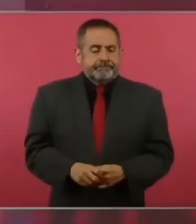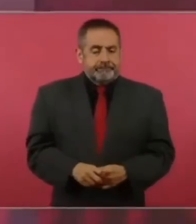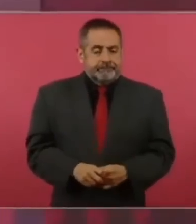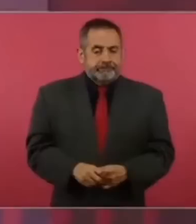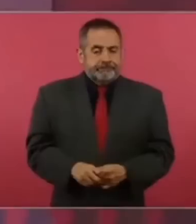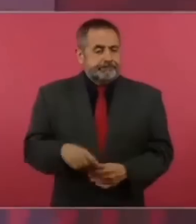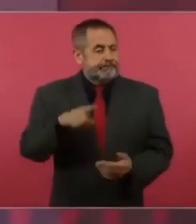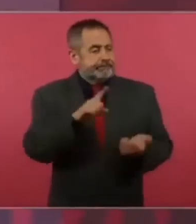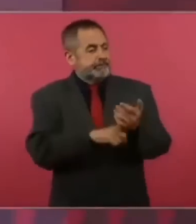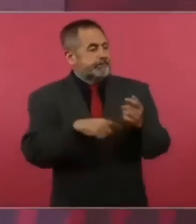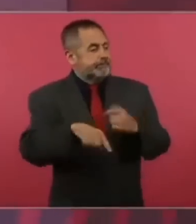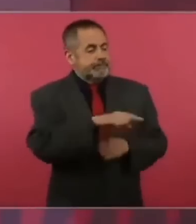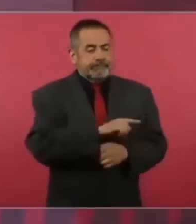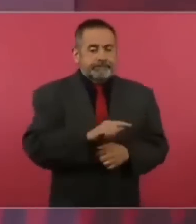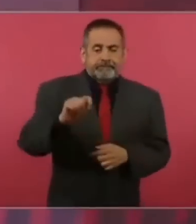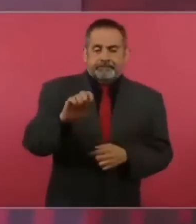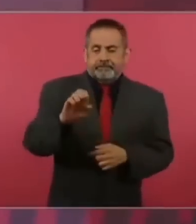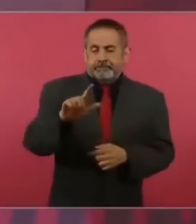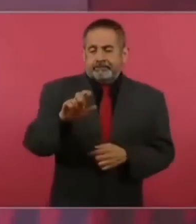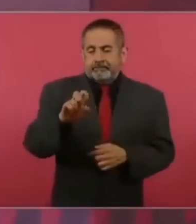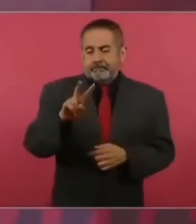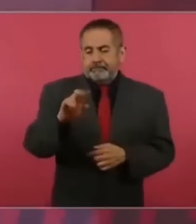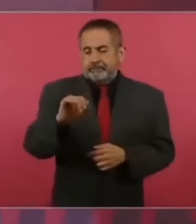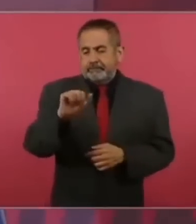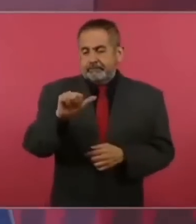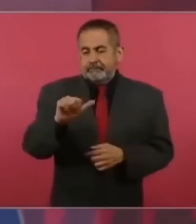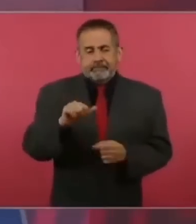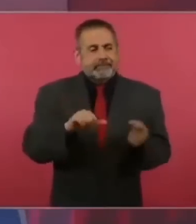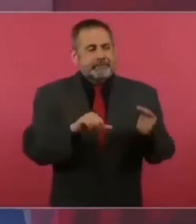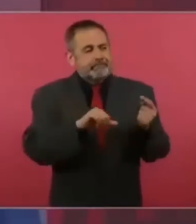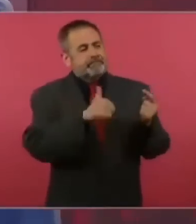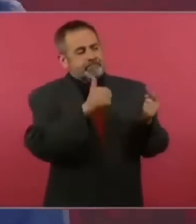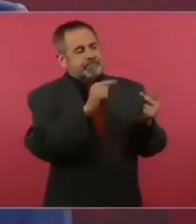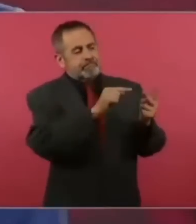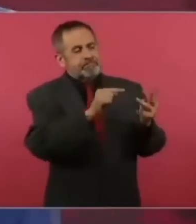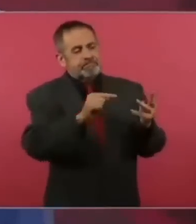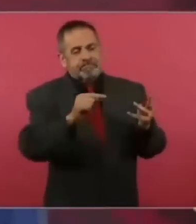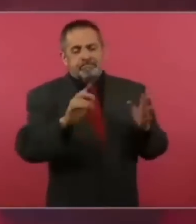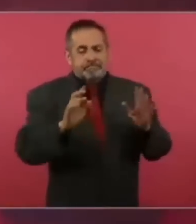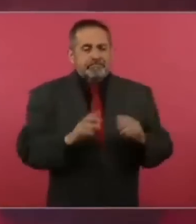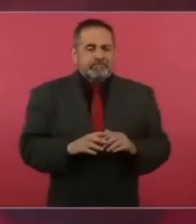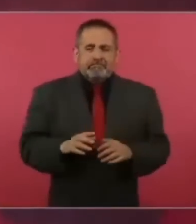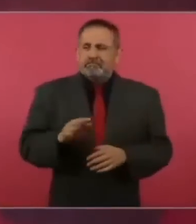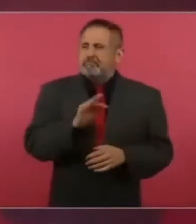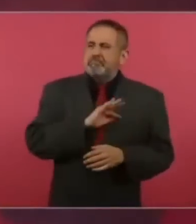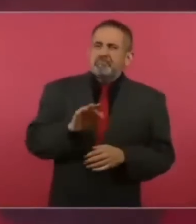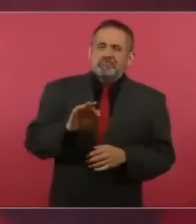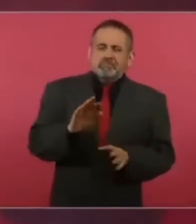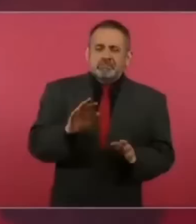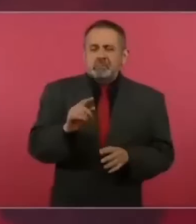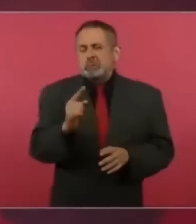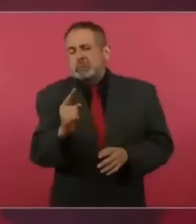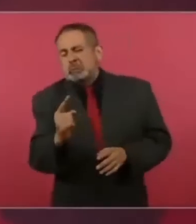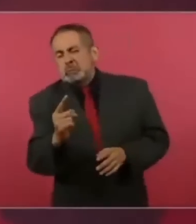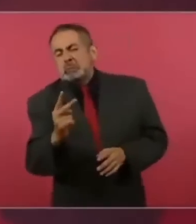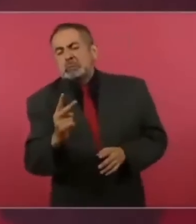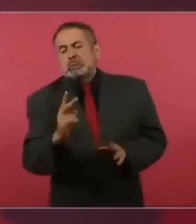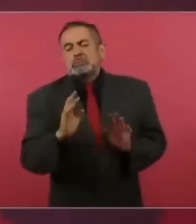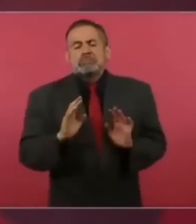En Televisa y en otros medios, cuando menos tienen uno, tienen dos,